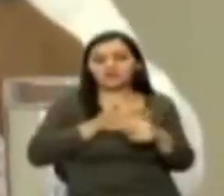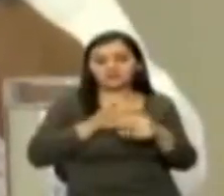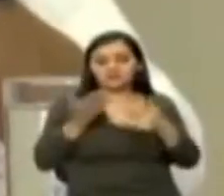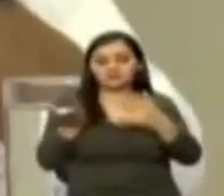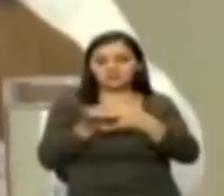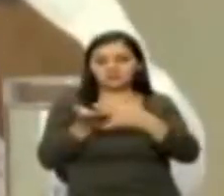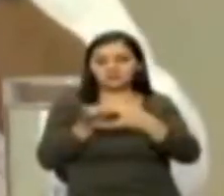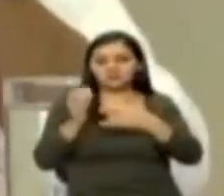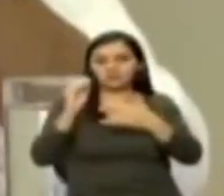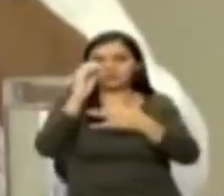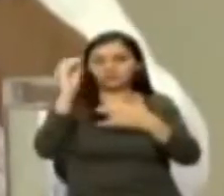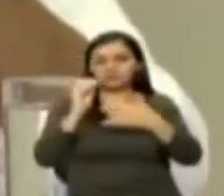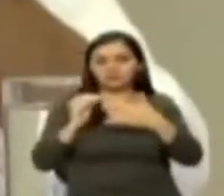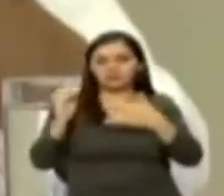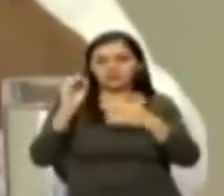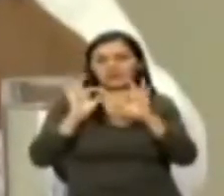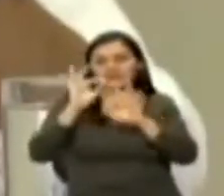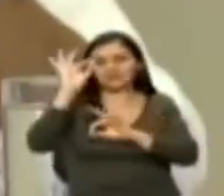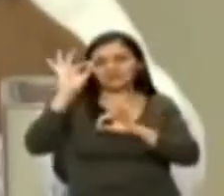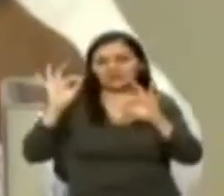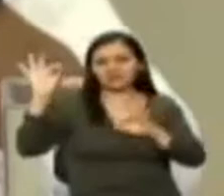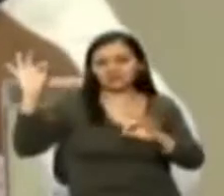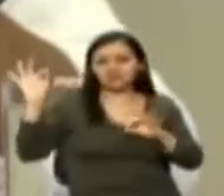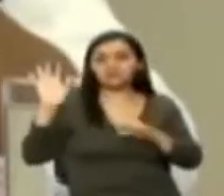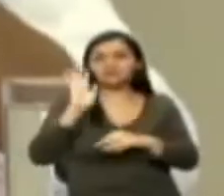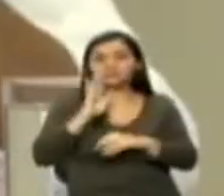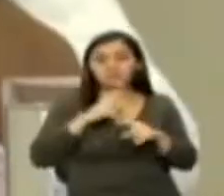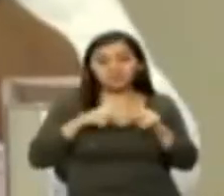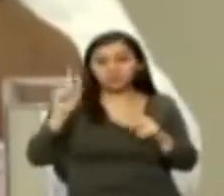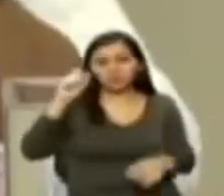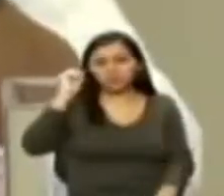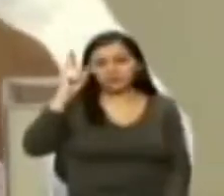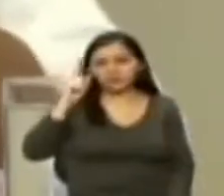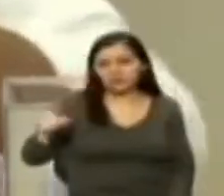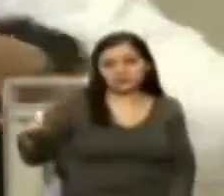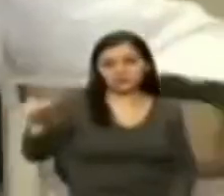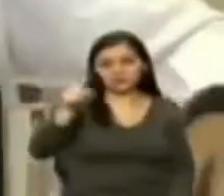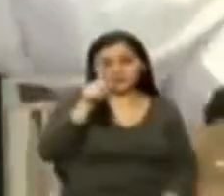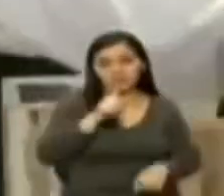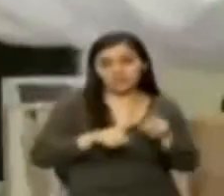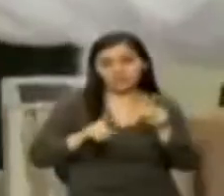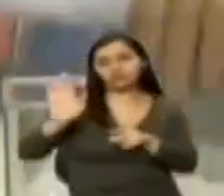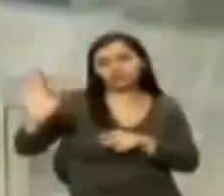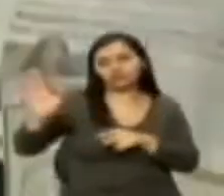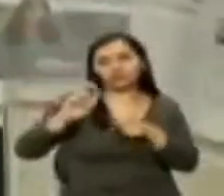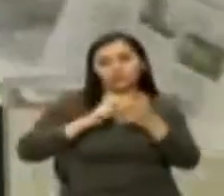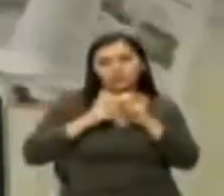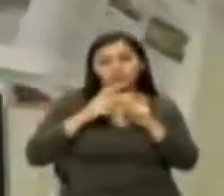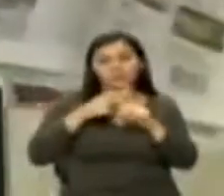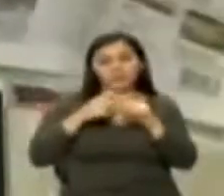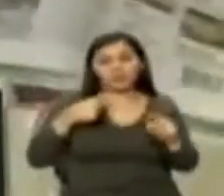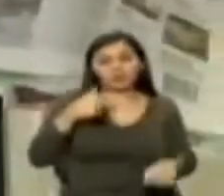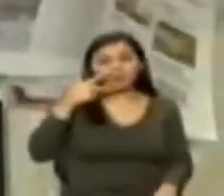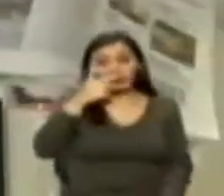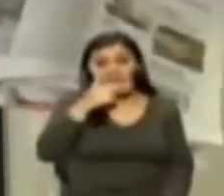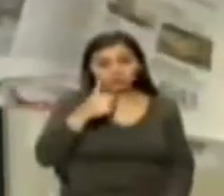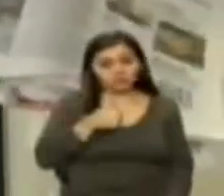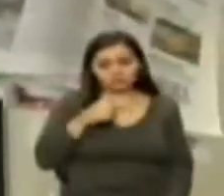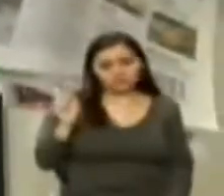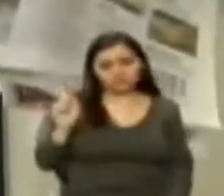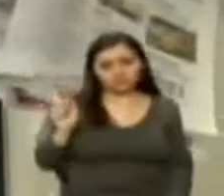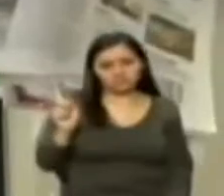confianza. Esos son términos estadísticos. Entonces, que ellos no entiendan esas cosas es su problema, pero yo no voy a permitir que le digan mentiroso al presidente de la